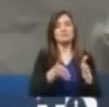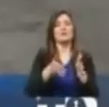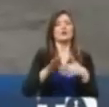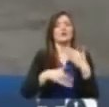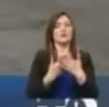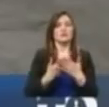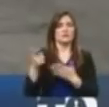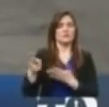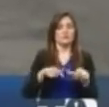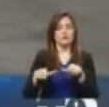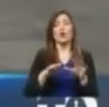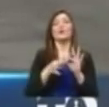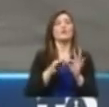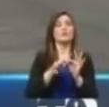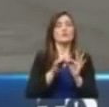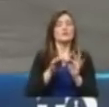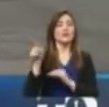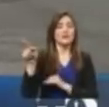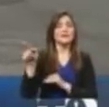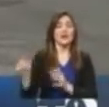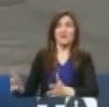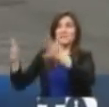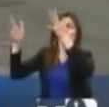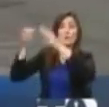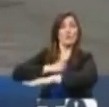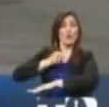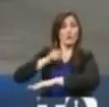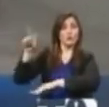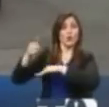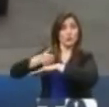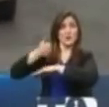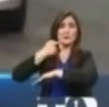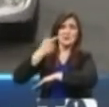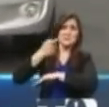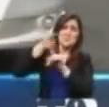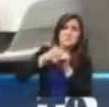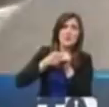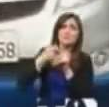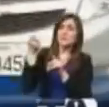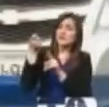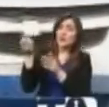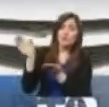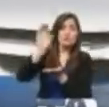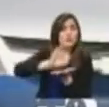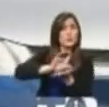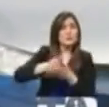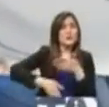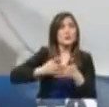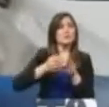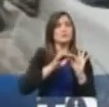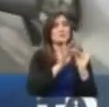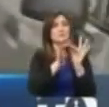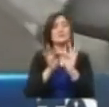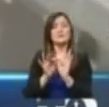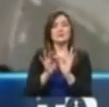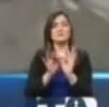a la espera de ser arregladas, por lo que ellos nos han comentado que esperan que durante este mes reciban el anticipo y puedan arreglar